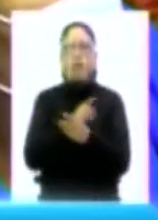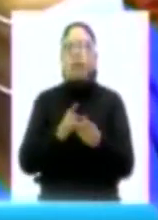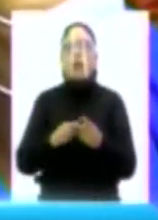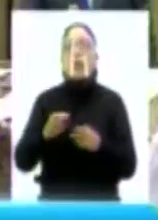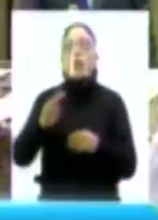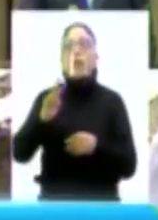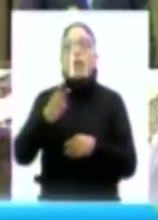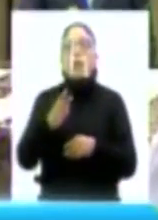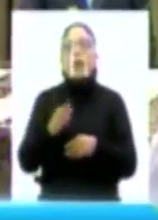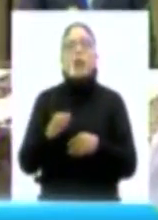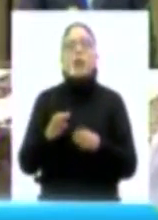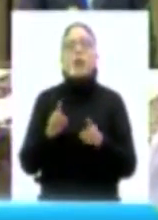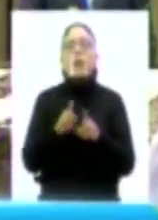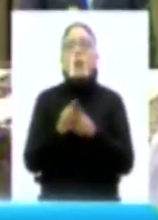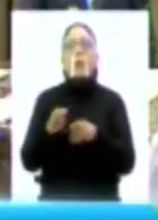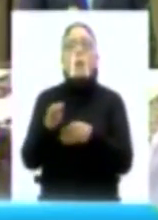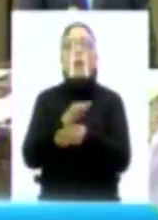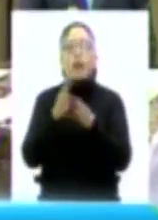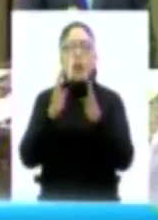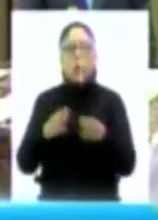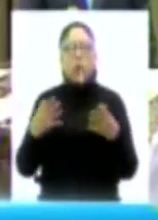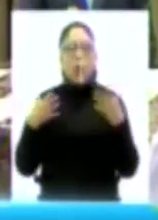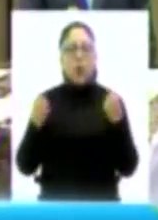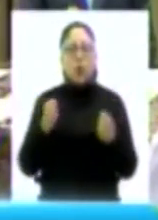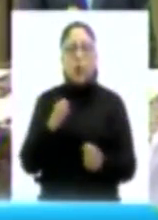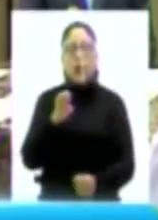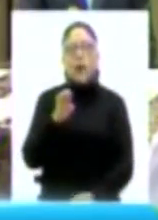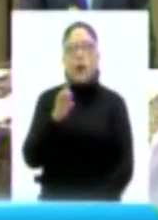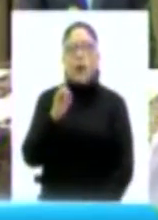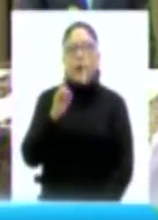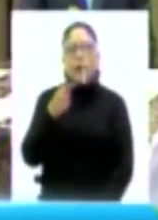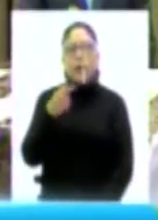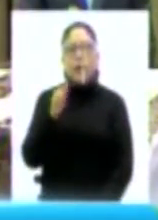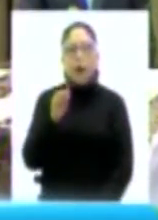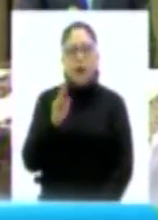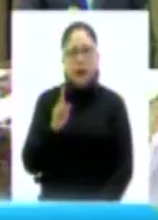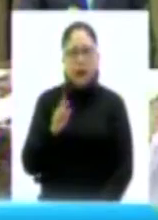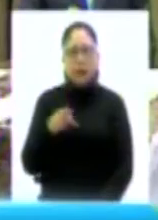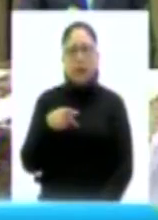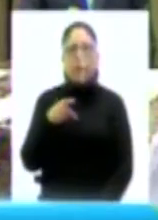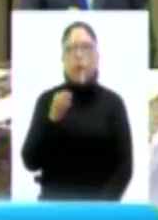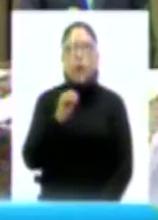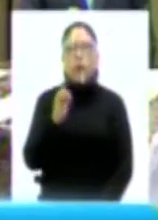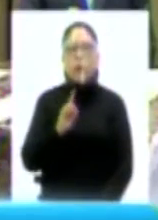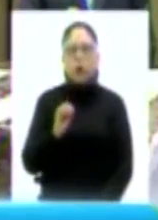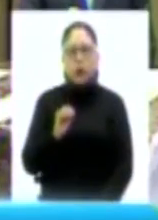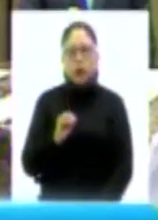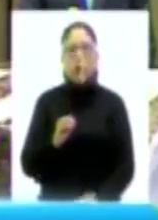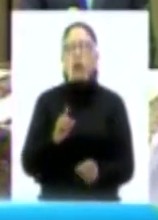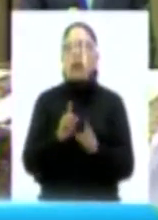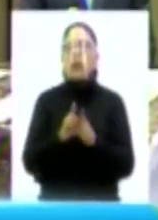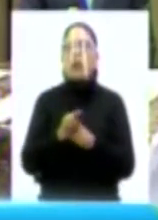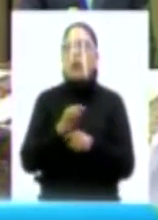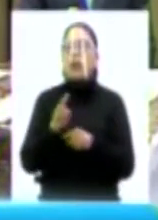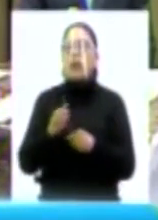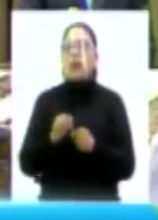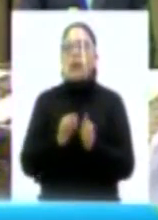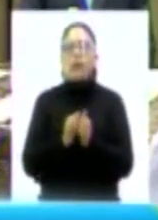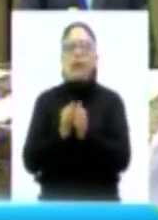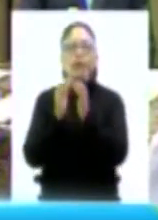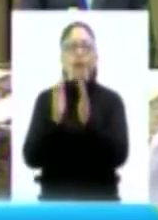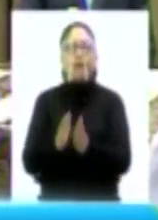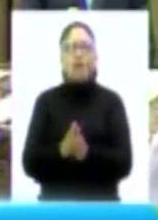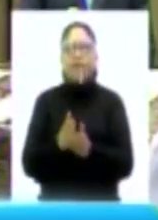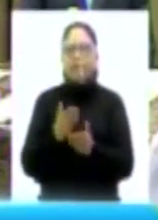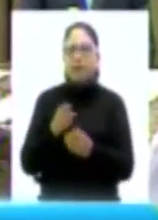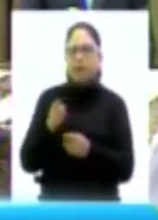de Salud, el doctor Pozo, a todos ustedes periodistas que están con nosotros, también a nuestro compañero Juan